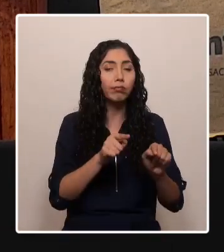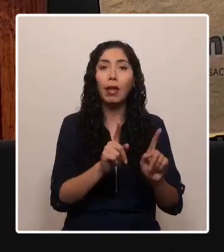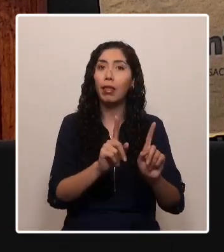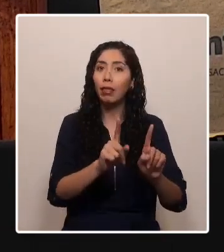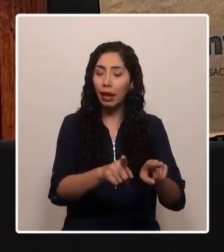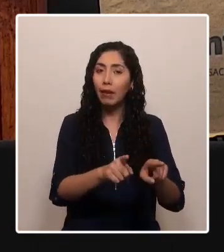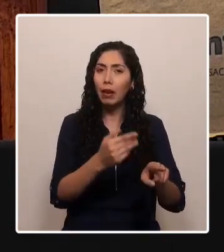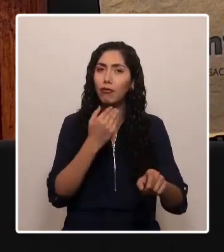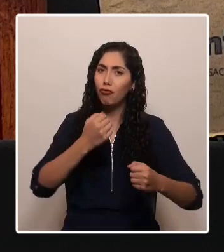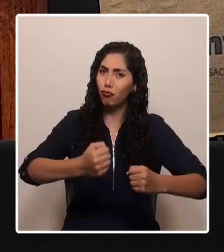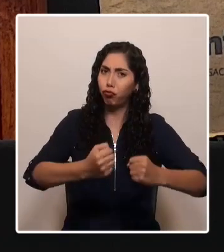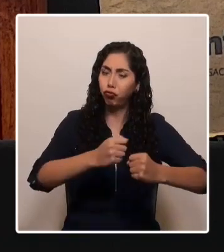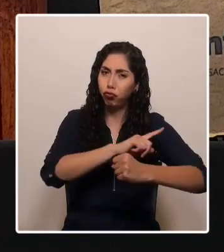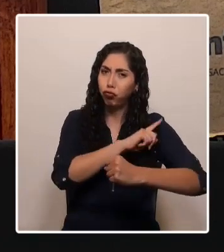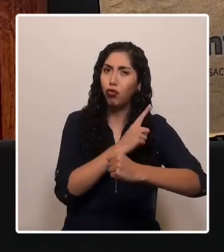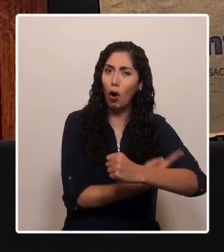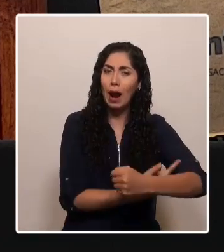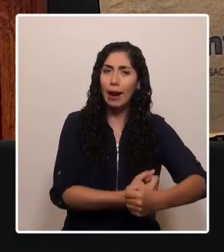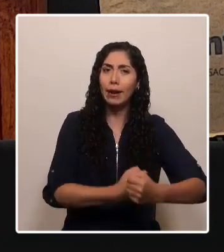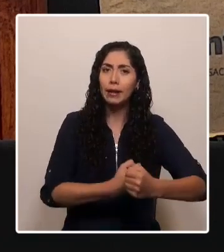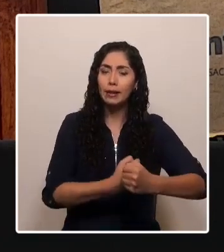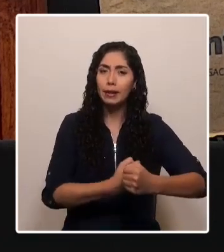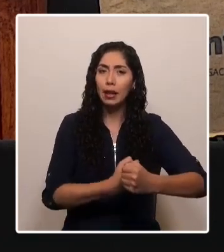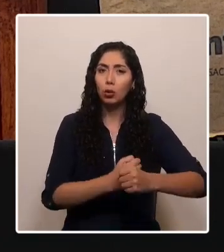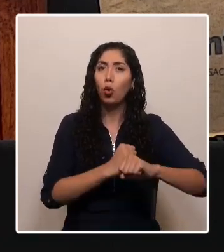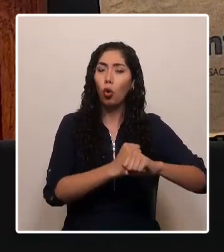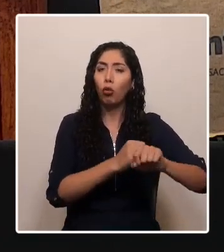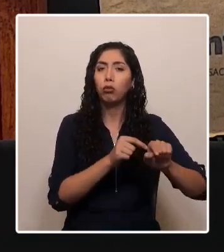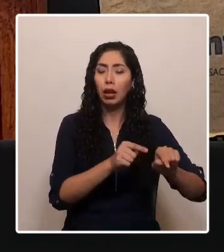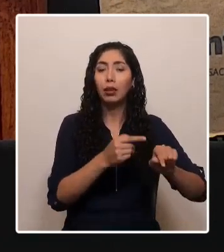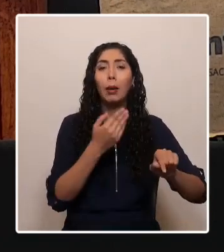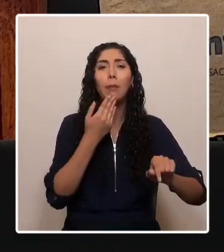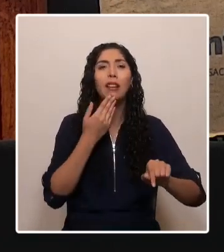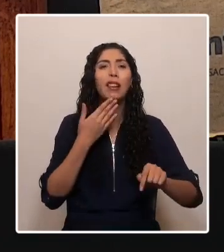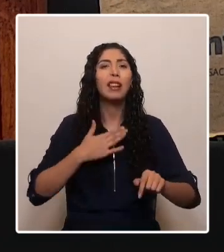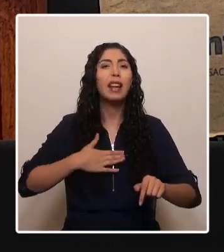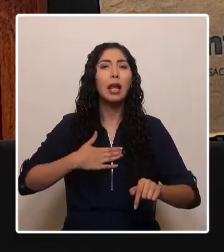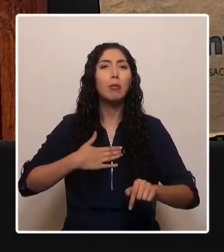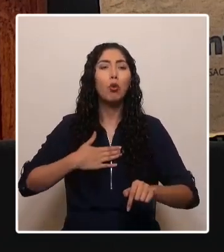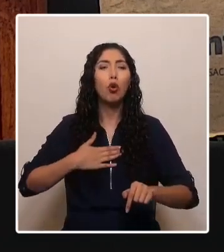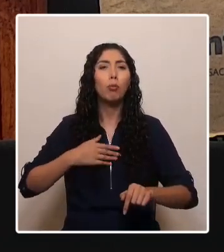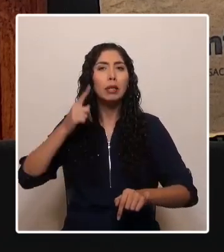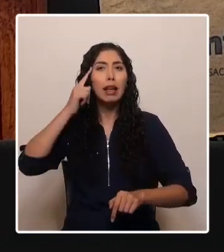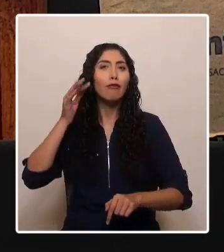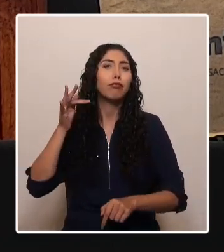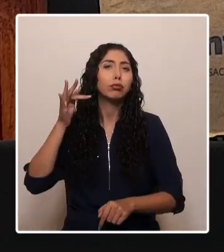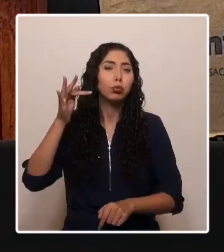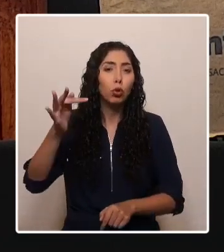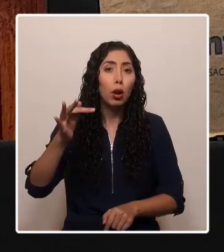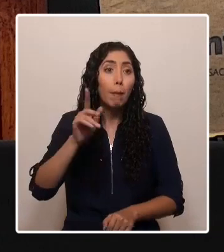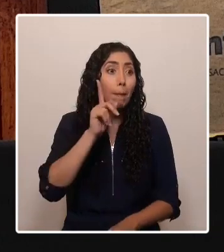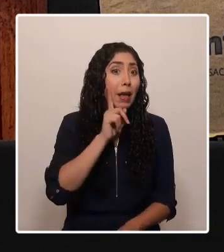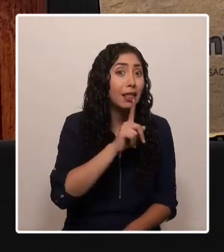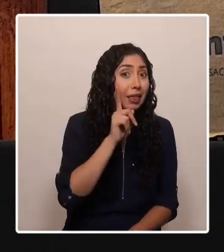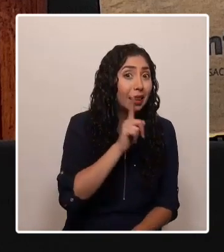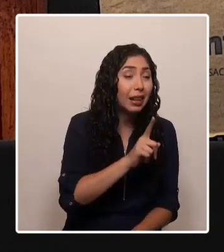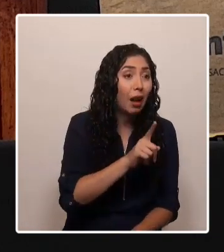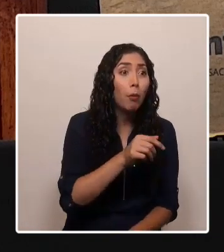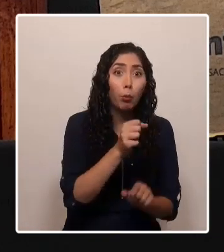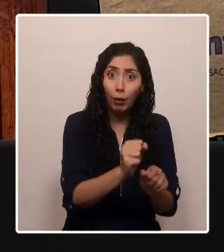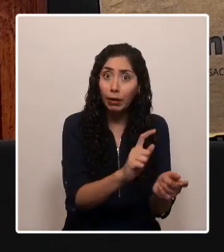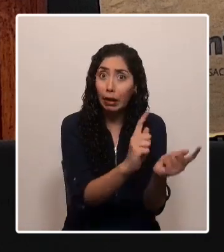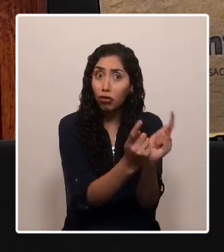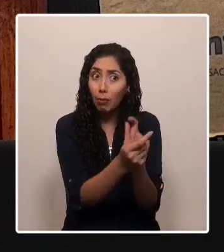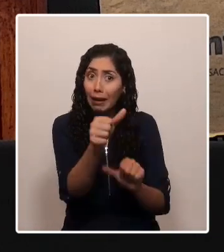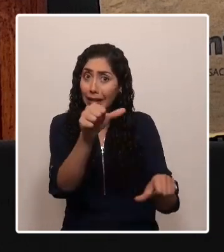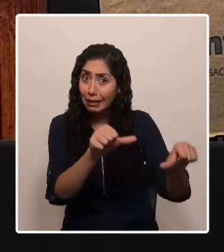la misma fuerza lo que hacemos y lo que queremos heredar a nuestro futuro. La mentira va en camino de transformarse en una ciencia y eso lo hemos visto